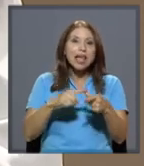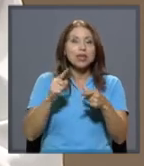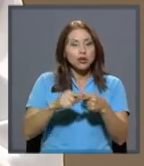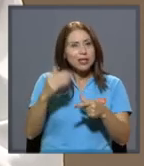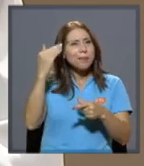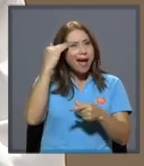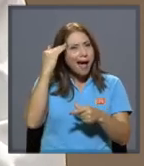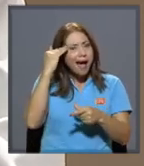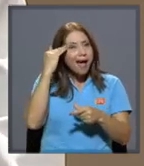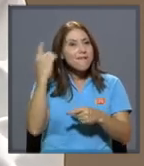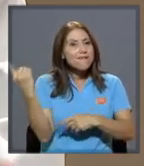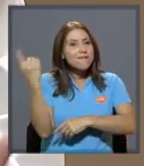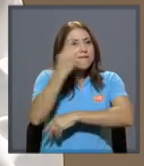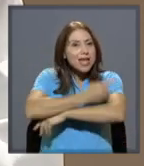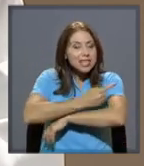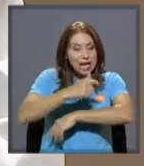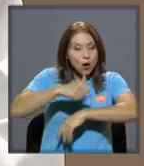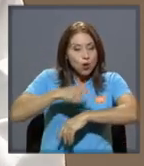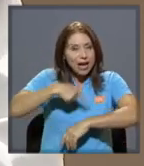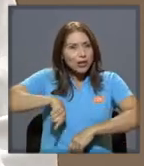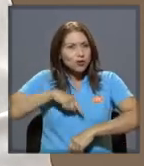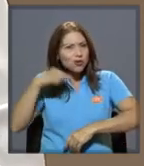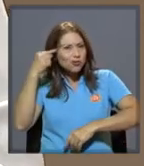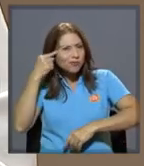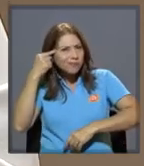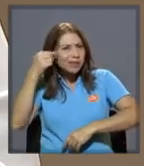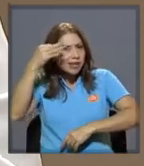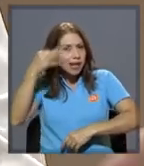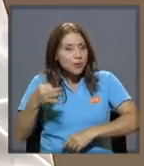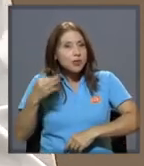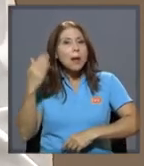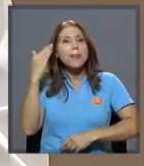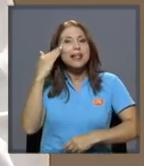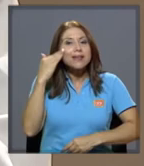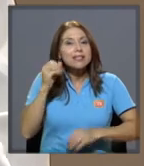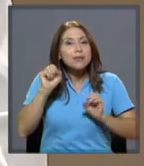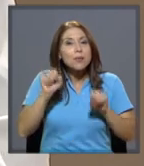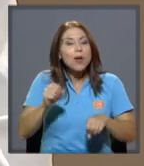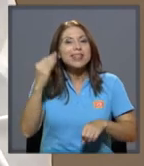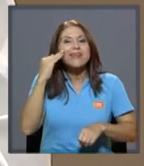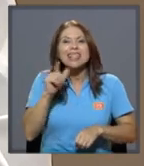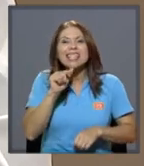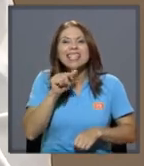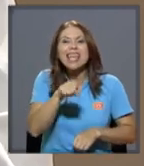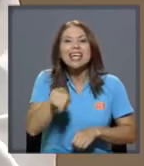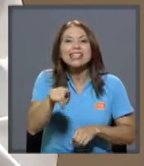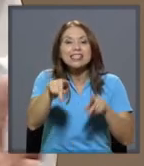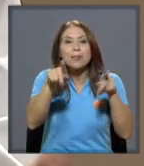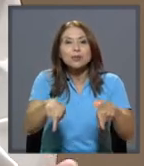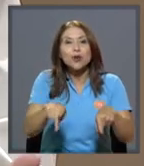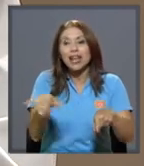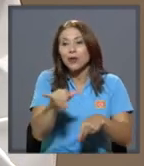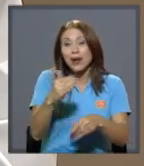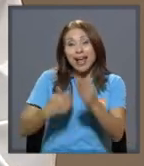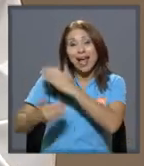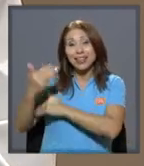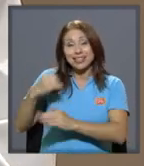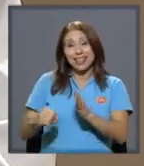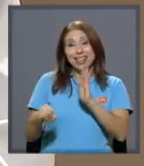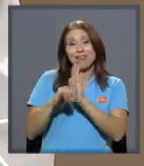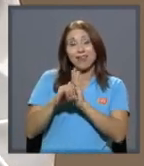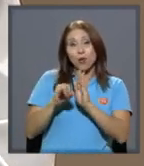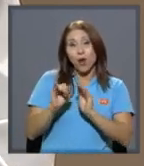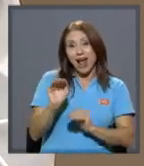hemos calculado para ver si pueden identificar a esa persona, así como se identificó al niño millón. Sí. Pero yo también, no antes